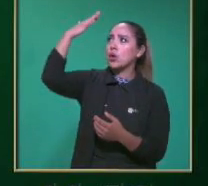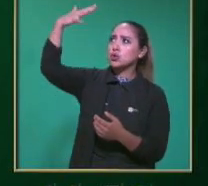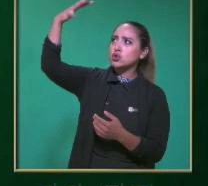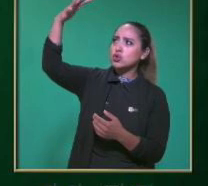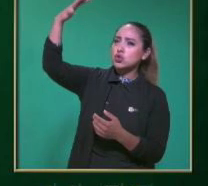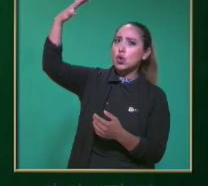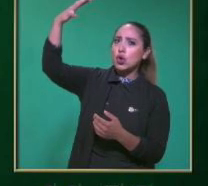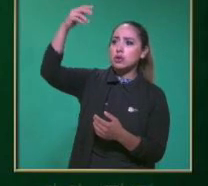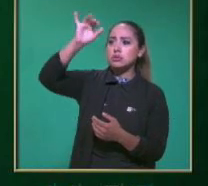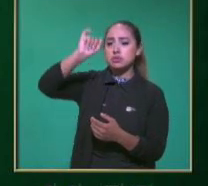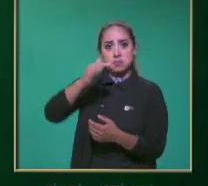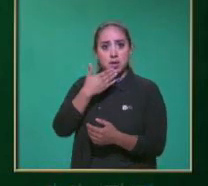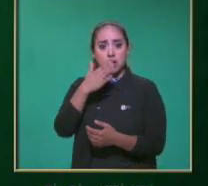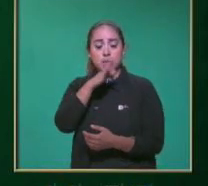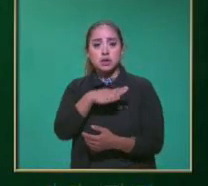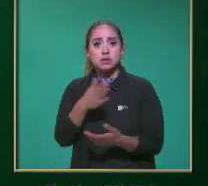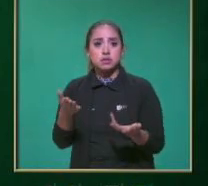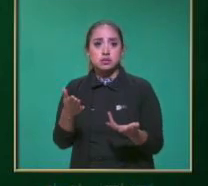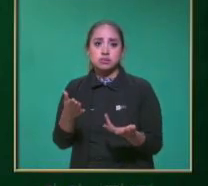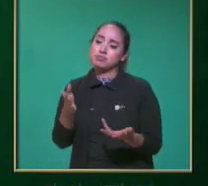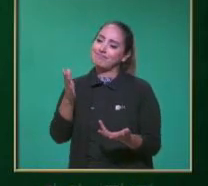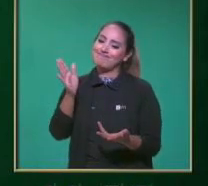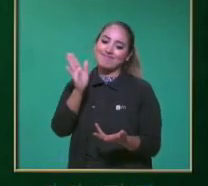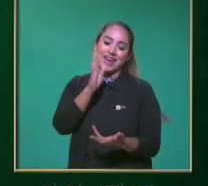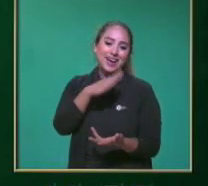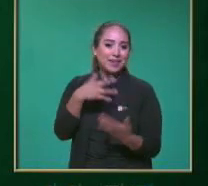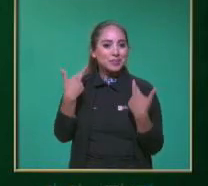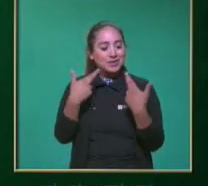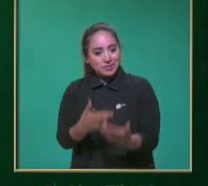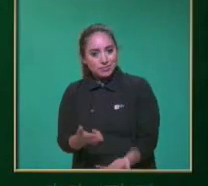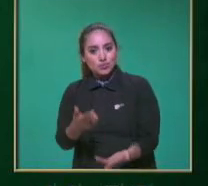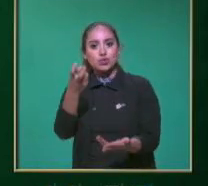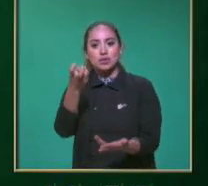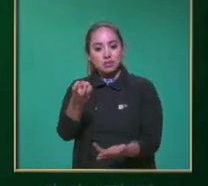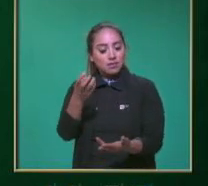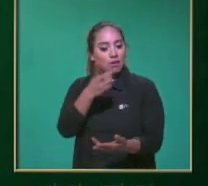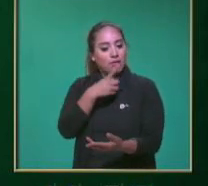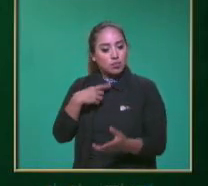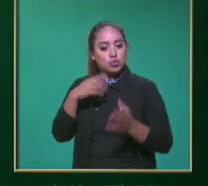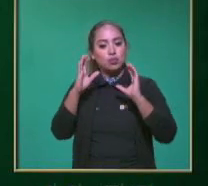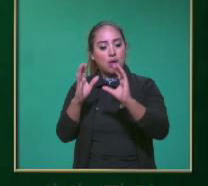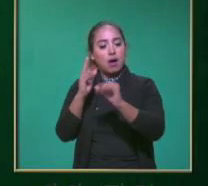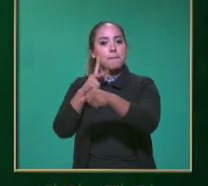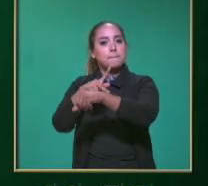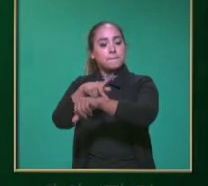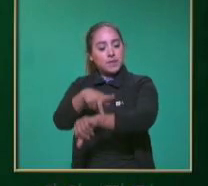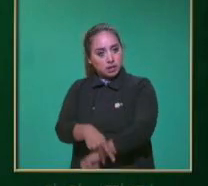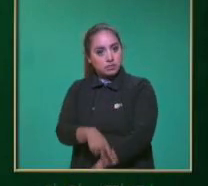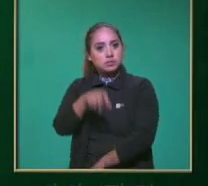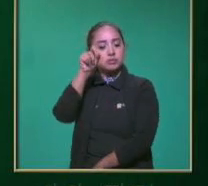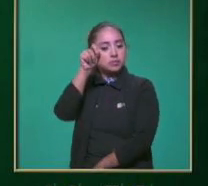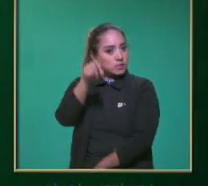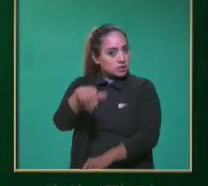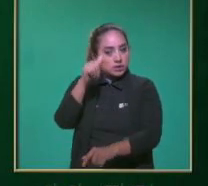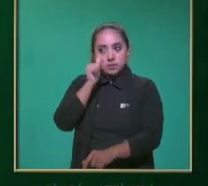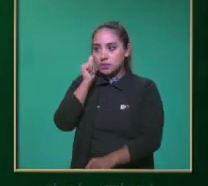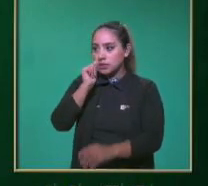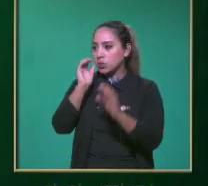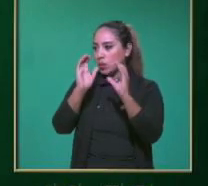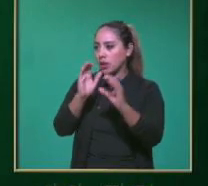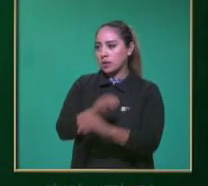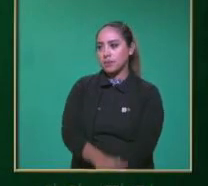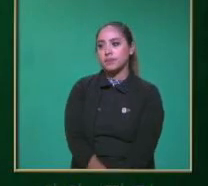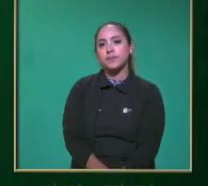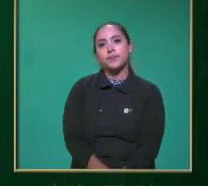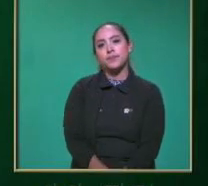o incorrecto? Incorrecto, maestra, porque debemos de cuidar nuestra piel. Nuestro sentido del tacto debe estar bien cuidadito.